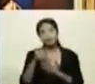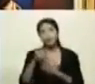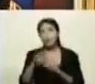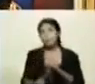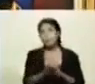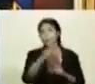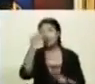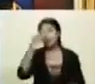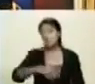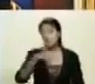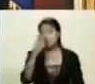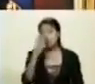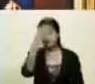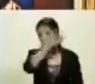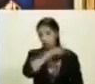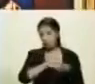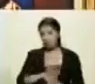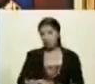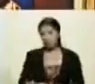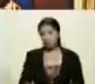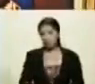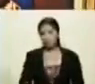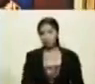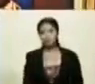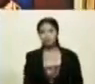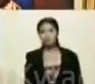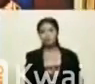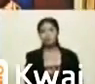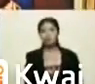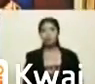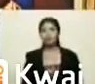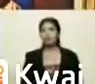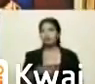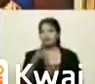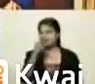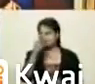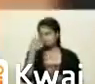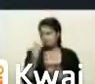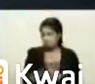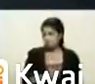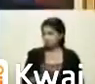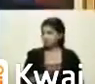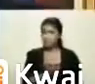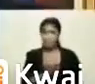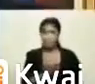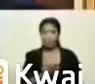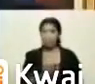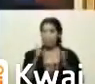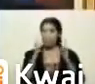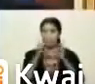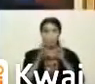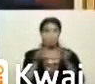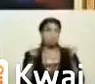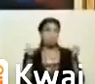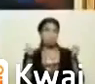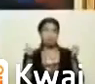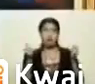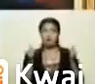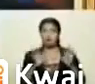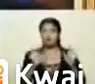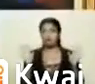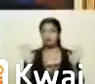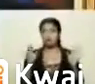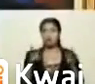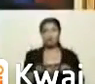amenaza militar de los Estados Unidos. Que no nos abandone, que no nos abandone. Que no permita que nos desaparezcan como